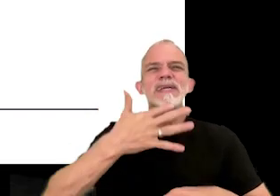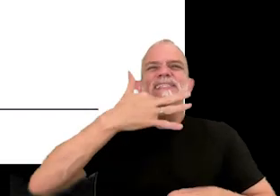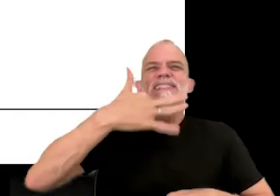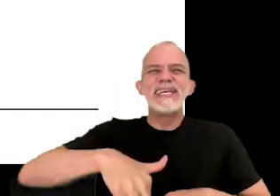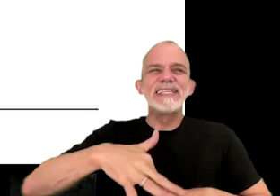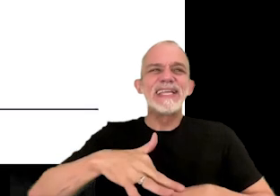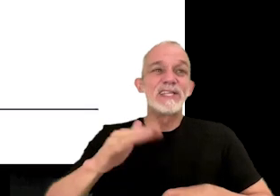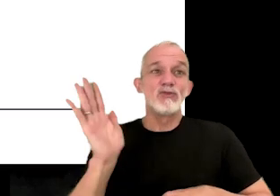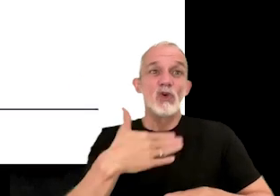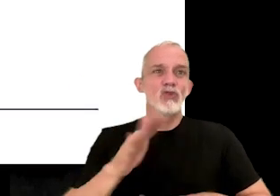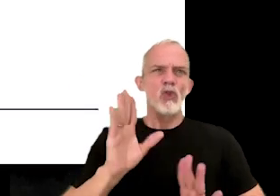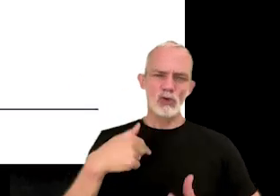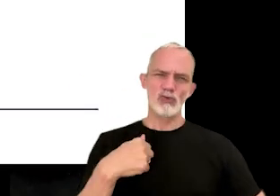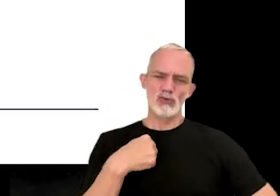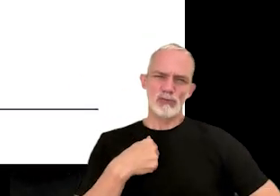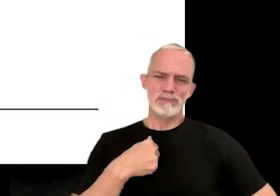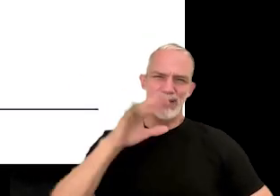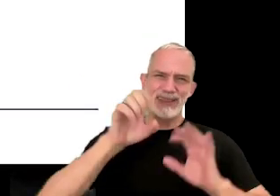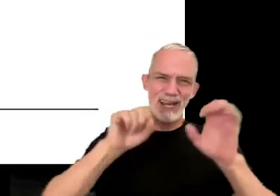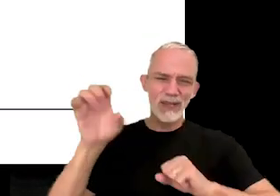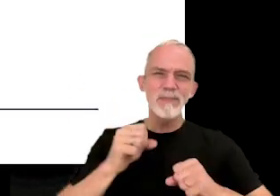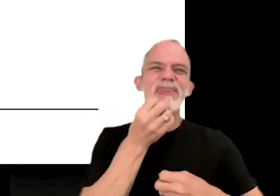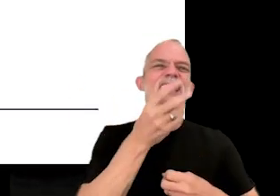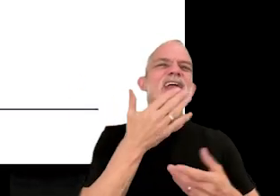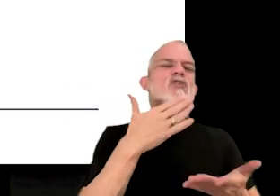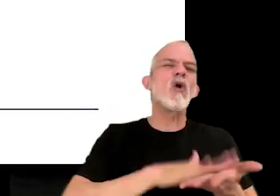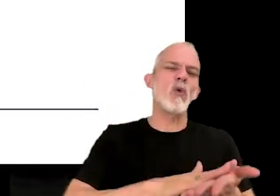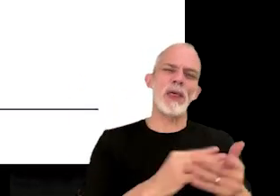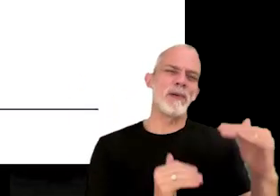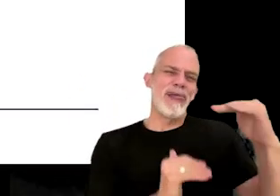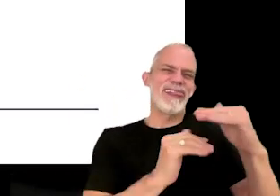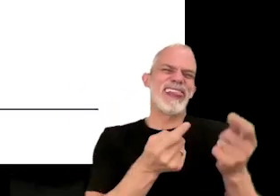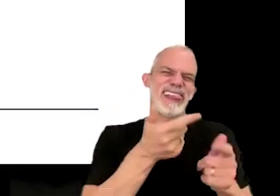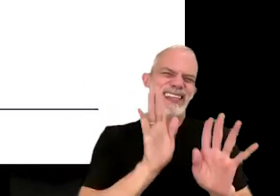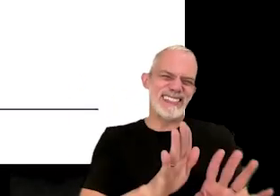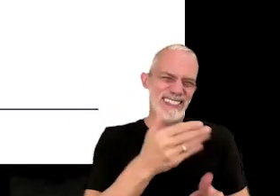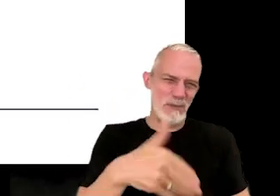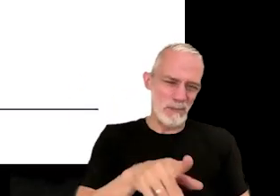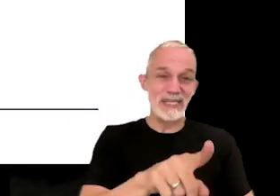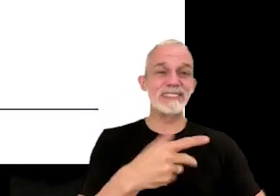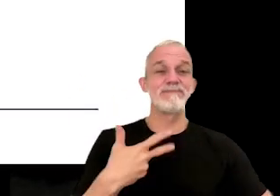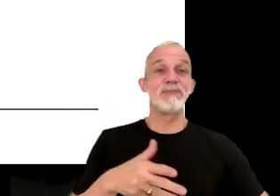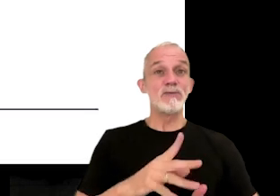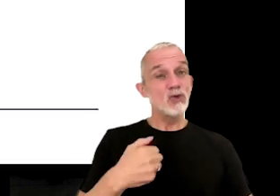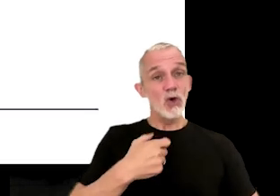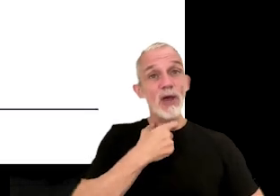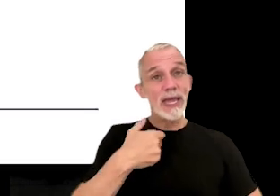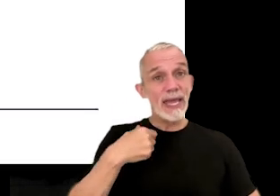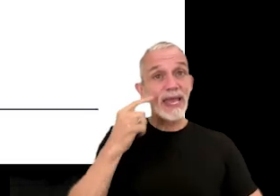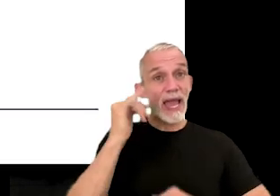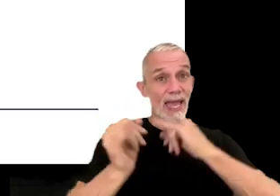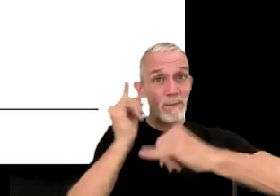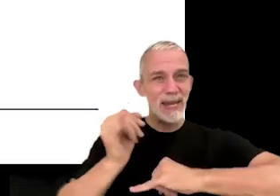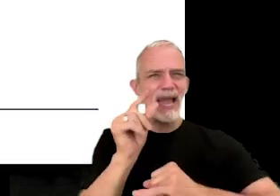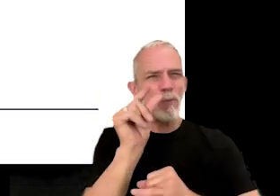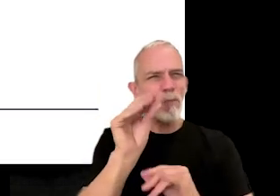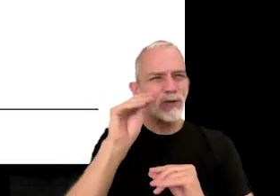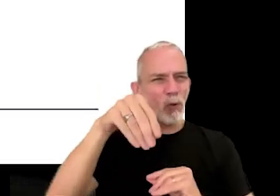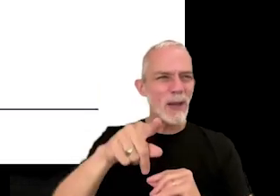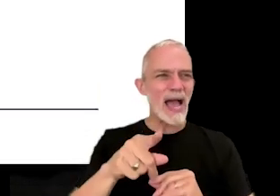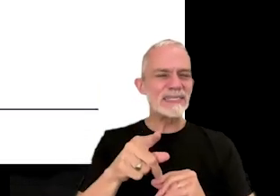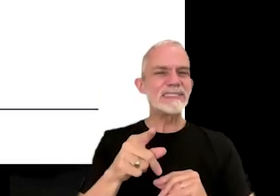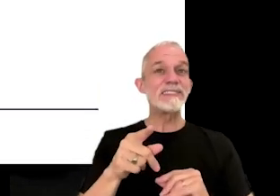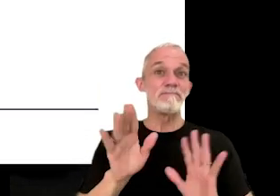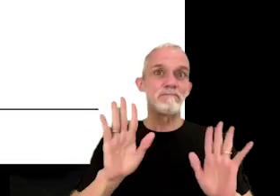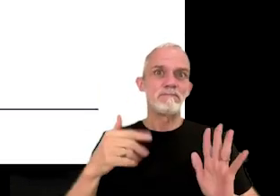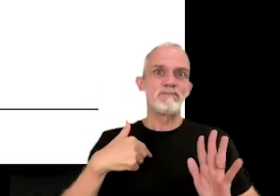porque lo que yo hice fue traer declaraciones juradas así como muy simples, lo que quiero explicar un poquito más, y a